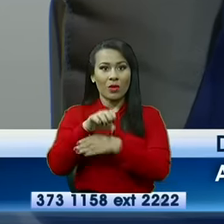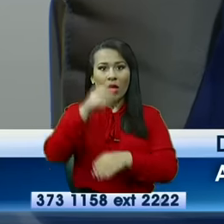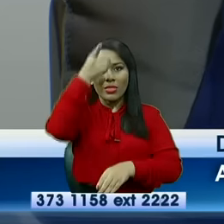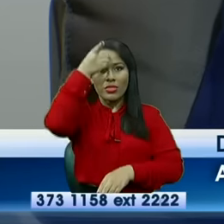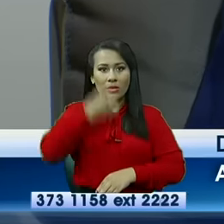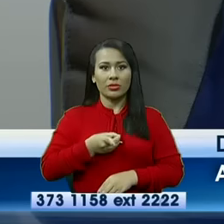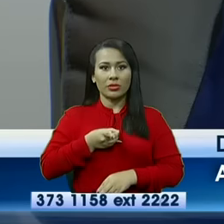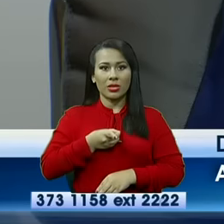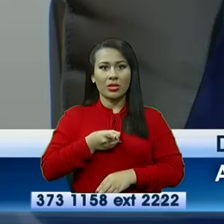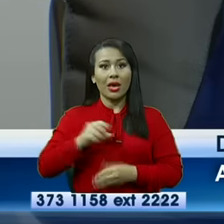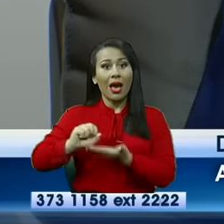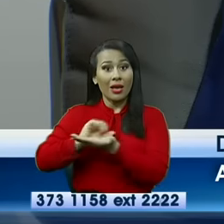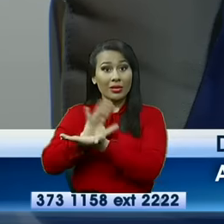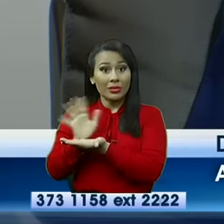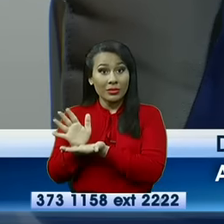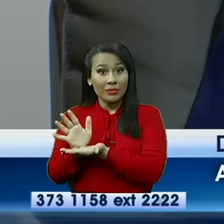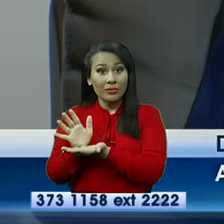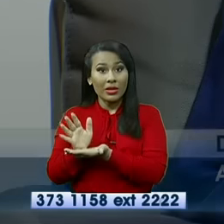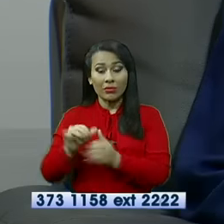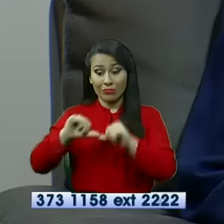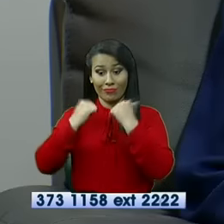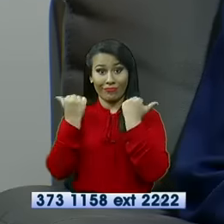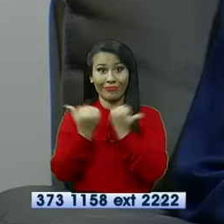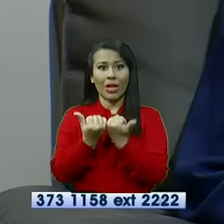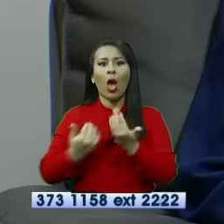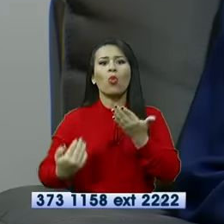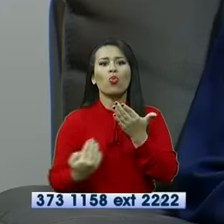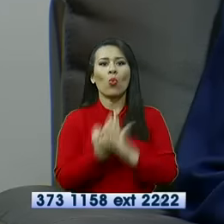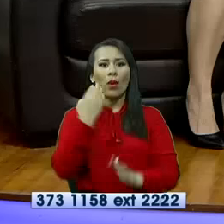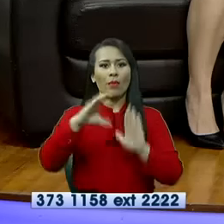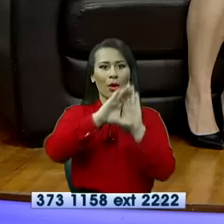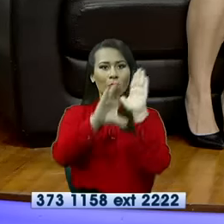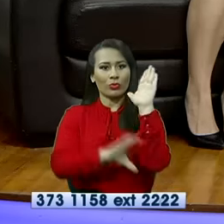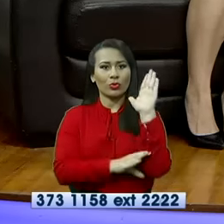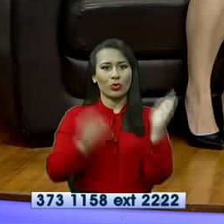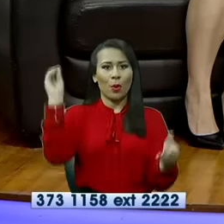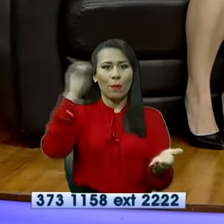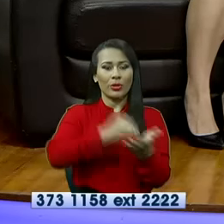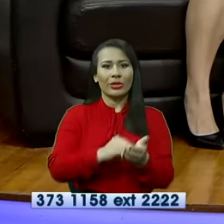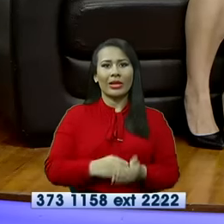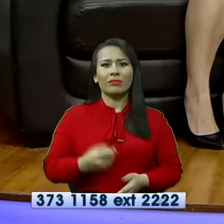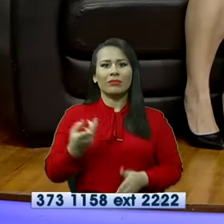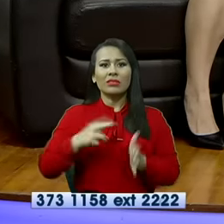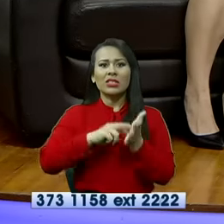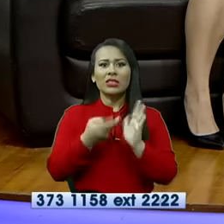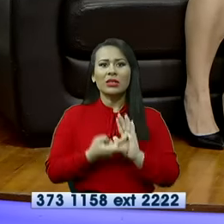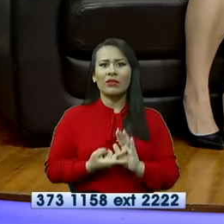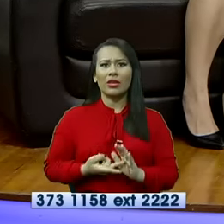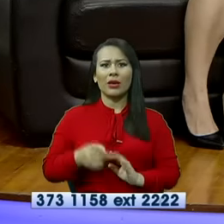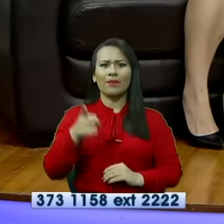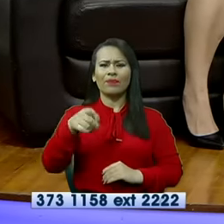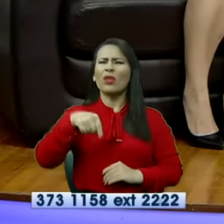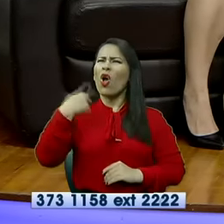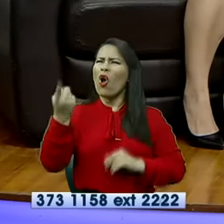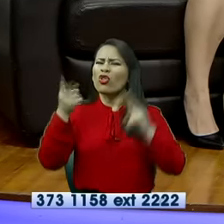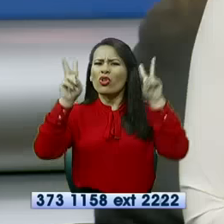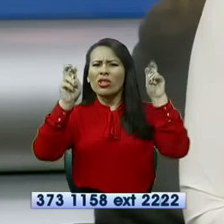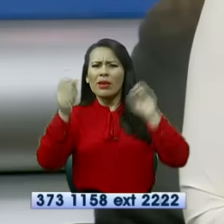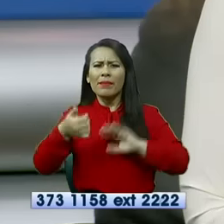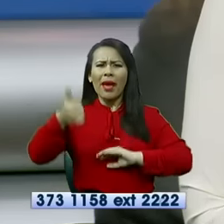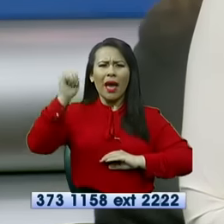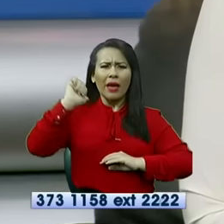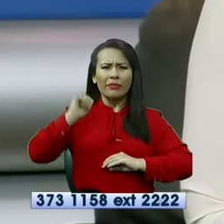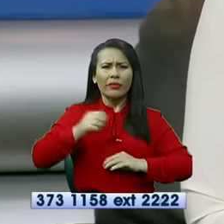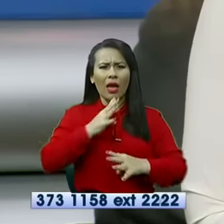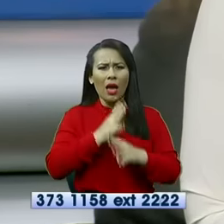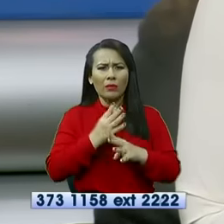asamblea Constituyente que dicte una nueva constitución combate a la corrupción Ese fue también otro de los puntos en